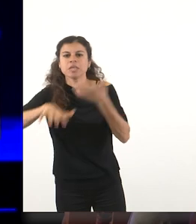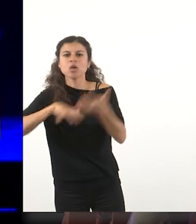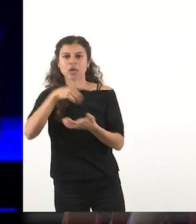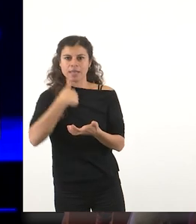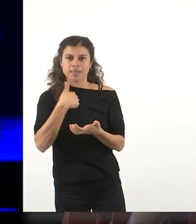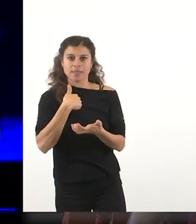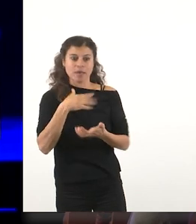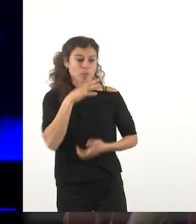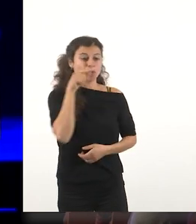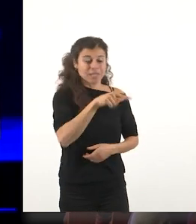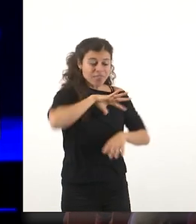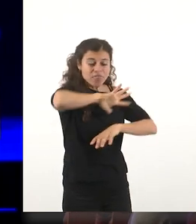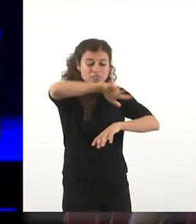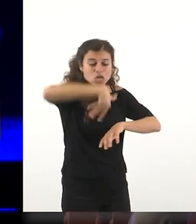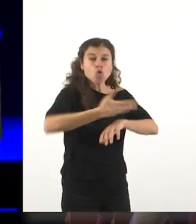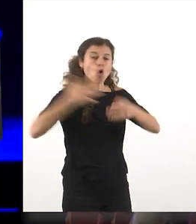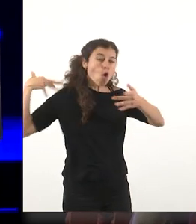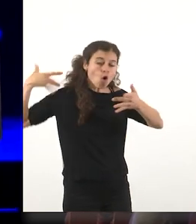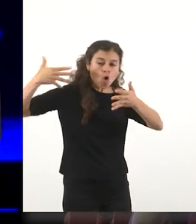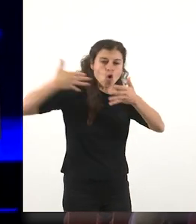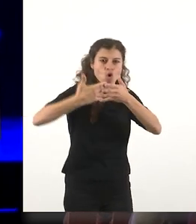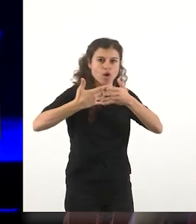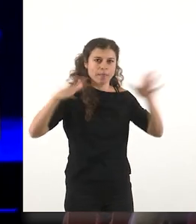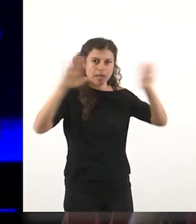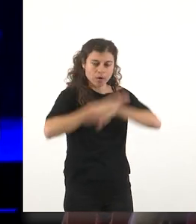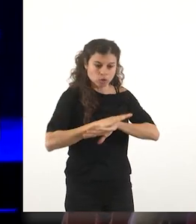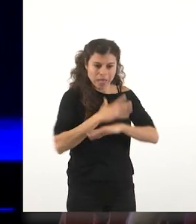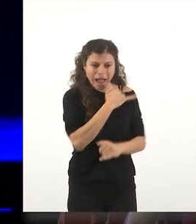desde hace ya 5 horas toda la noche, tío, que acabo yo pegándole empujones,